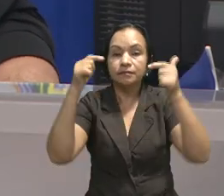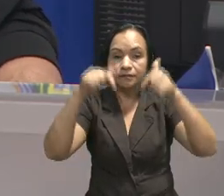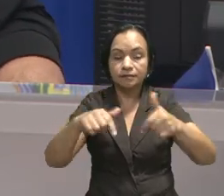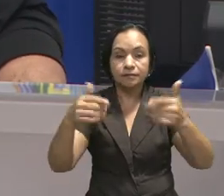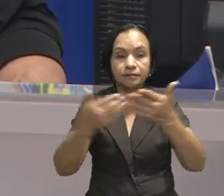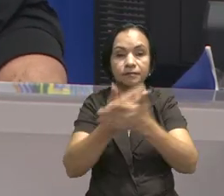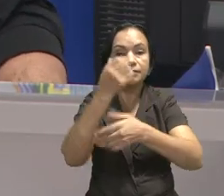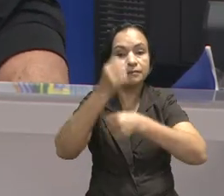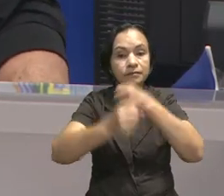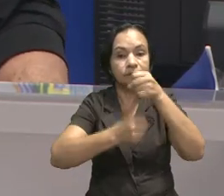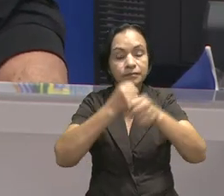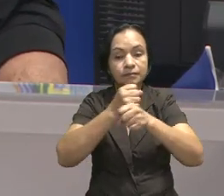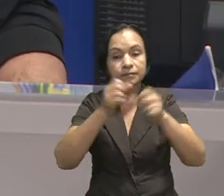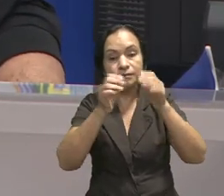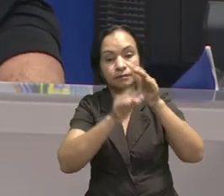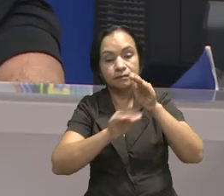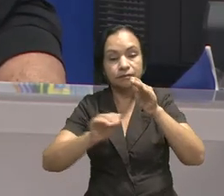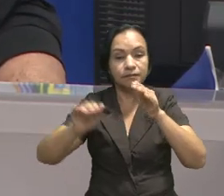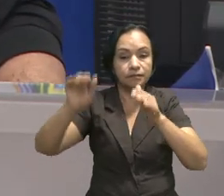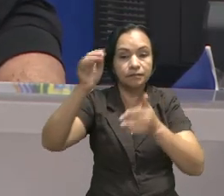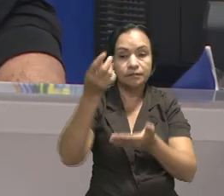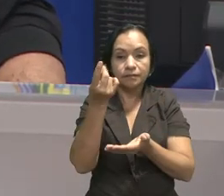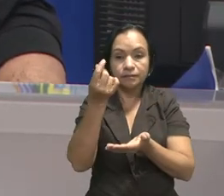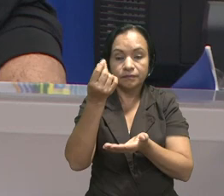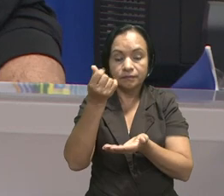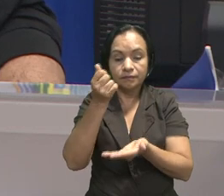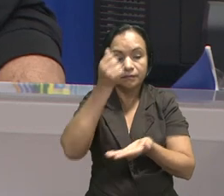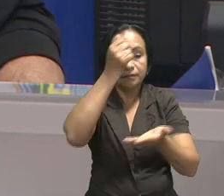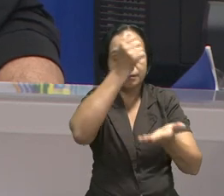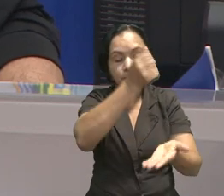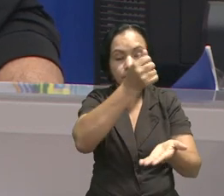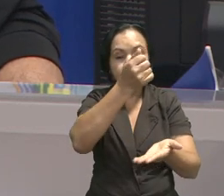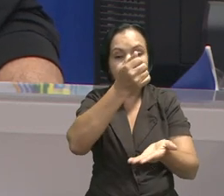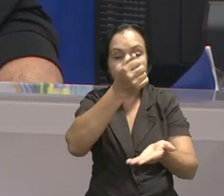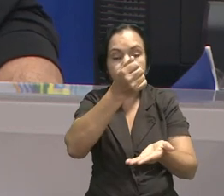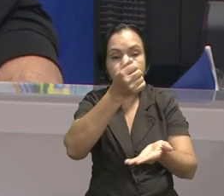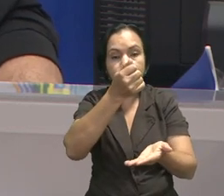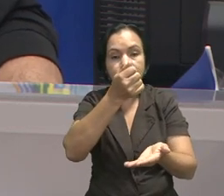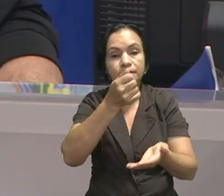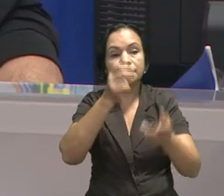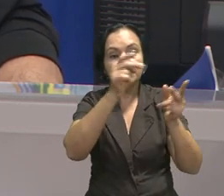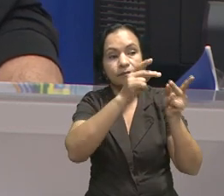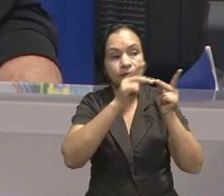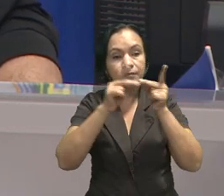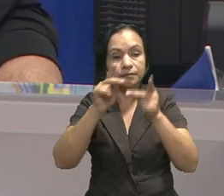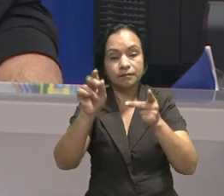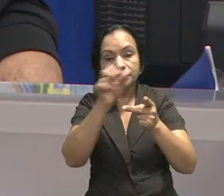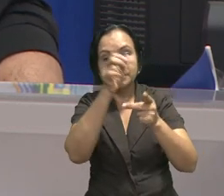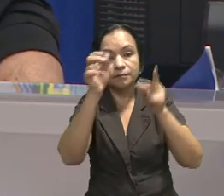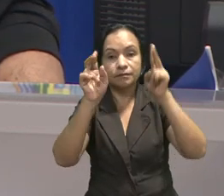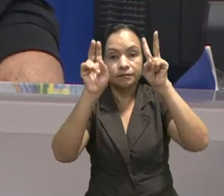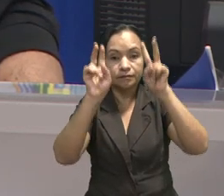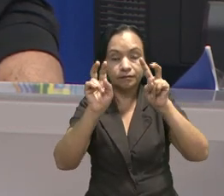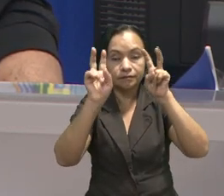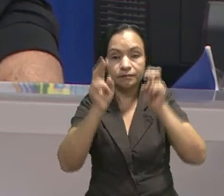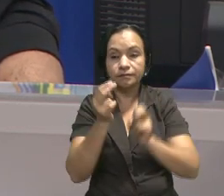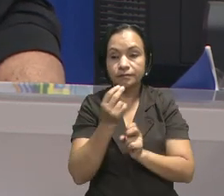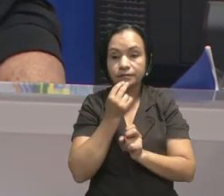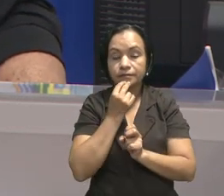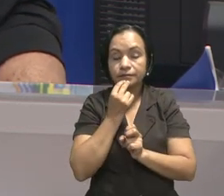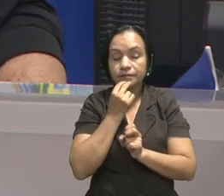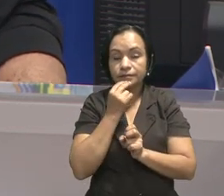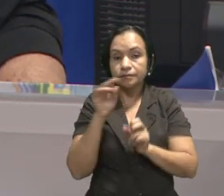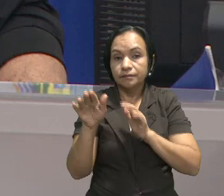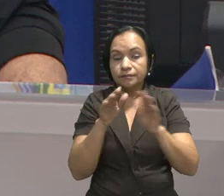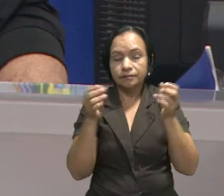además ampliar el fondo para poder otorgar las pensiones. El otro aspecto es que yo no sé, no